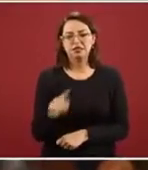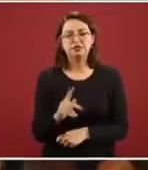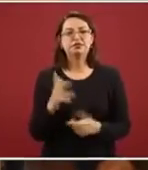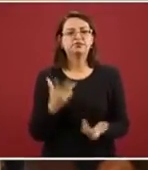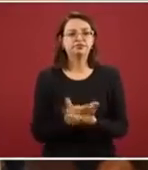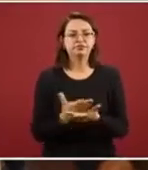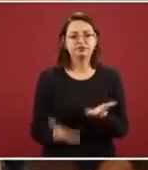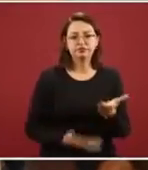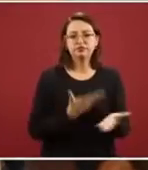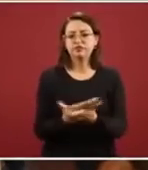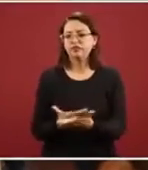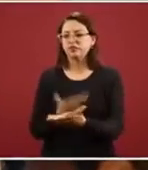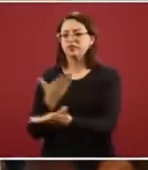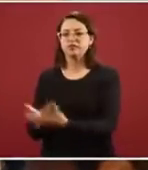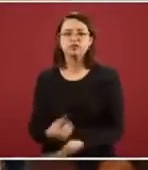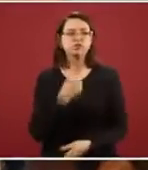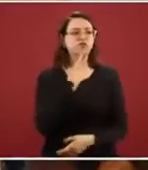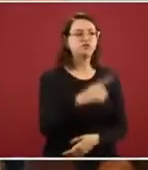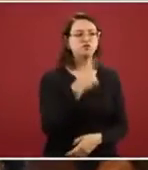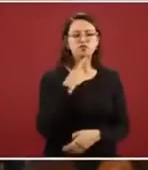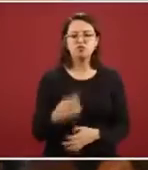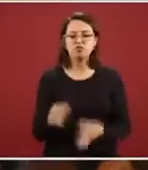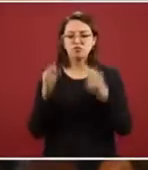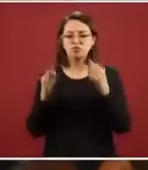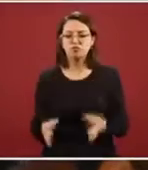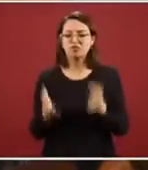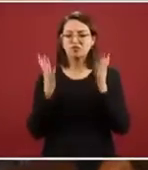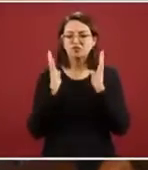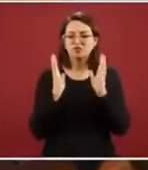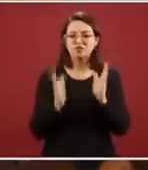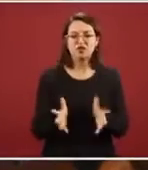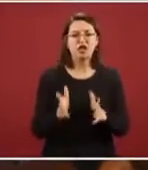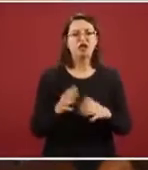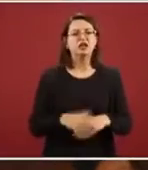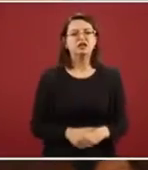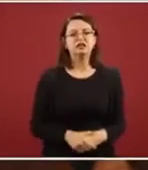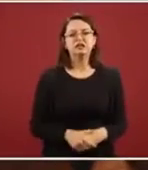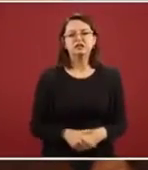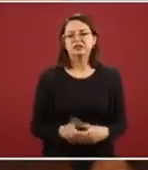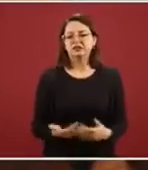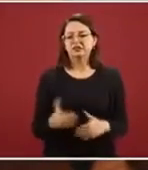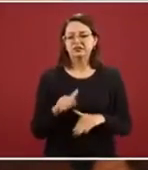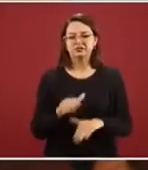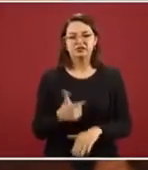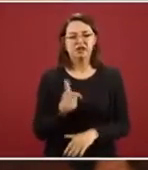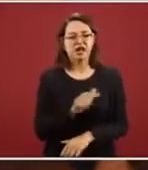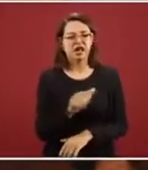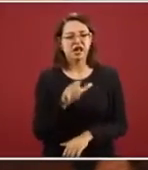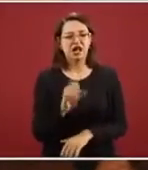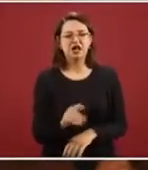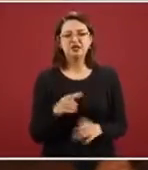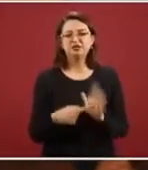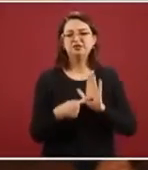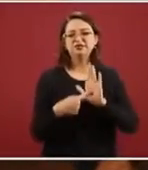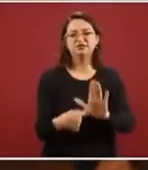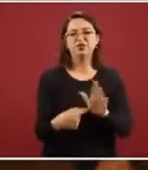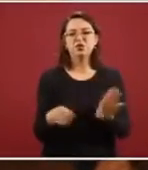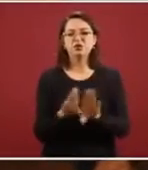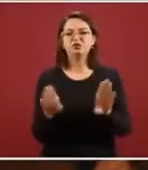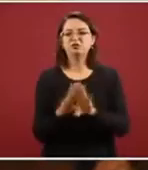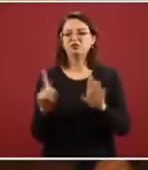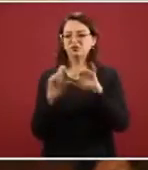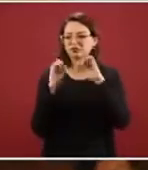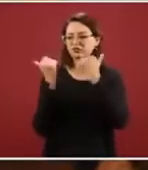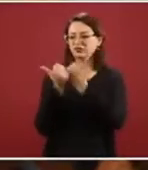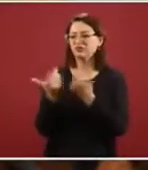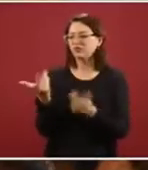las denuncias formales y este caso sobre Gallo muestra lo que hacía la sociedad civil